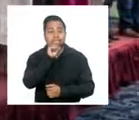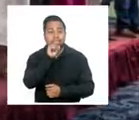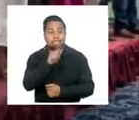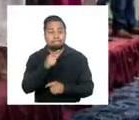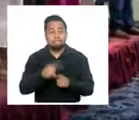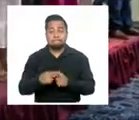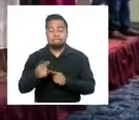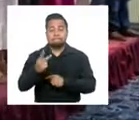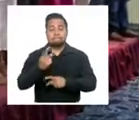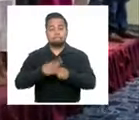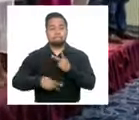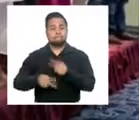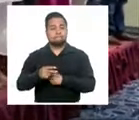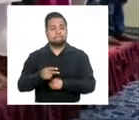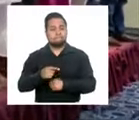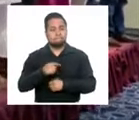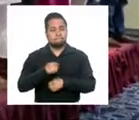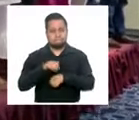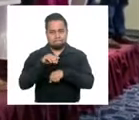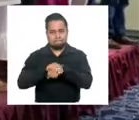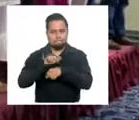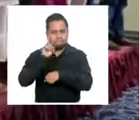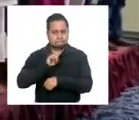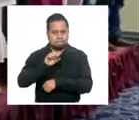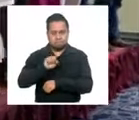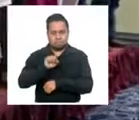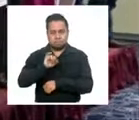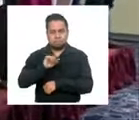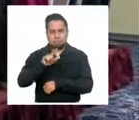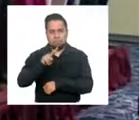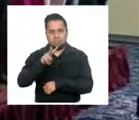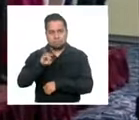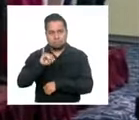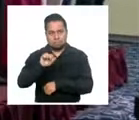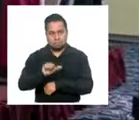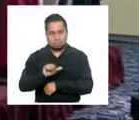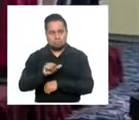me acompañó mi amiga Silvia